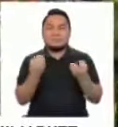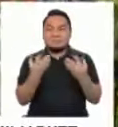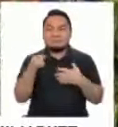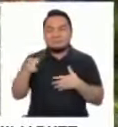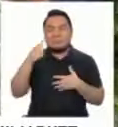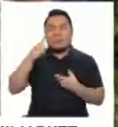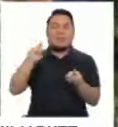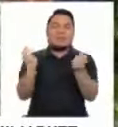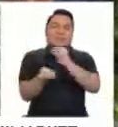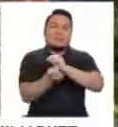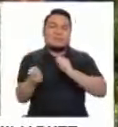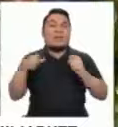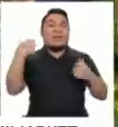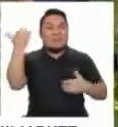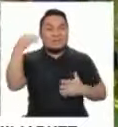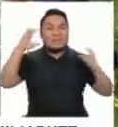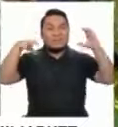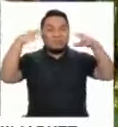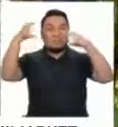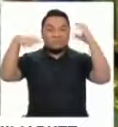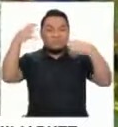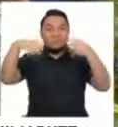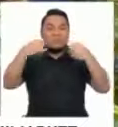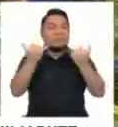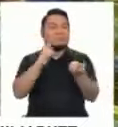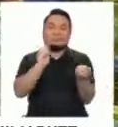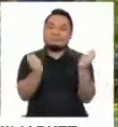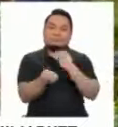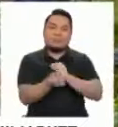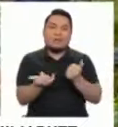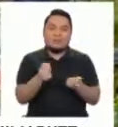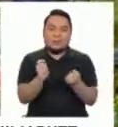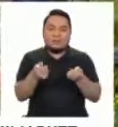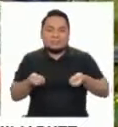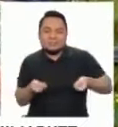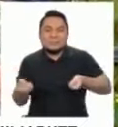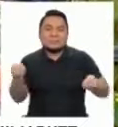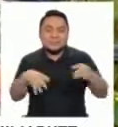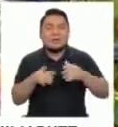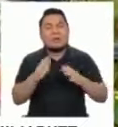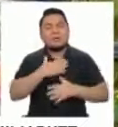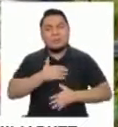en estos tiempos de estado de emergencia y esperemos le vaya